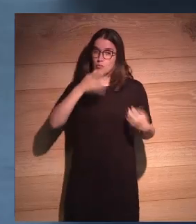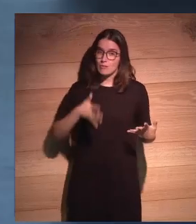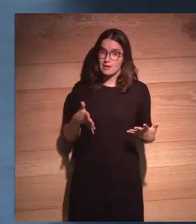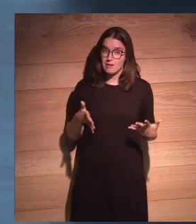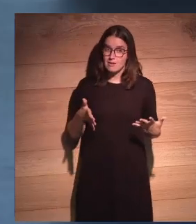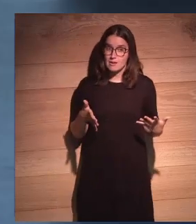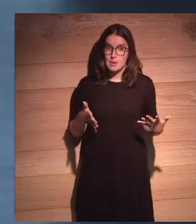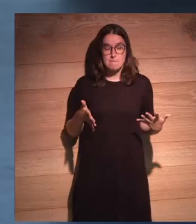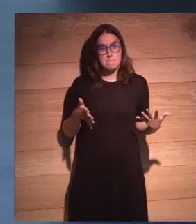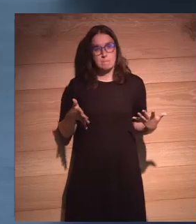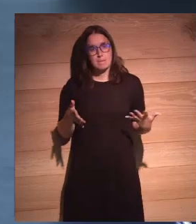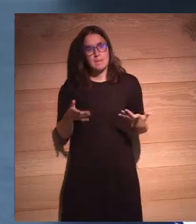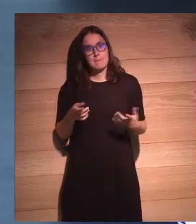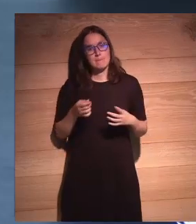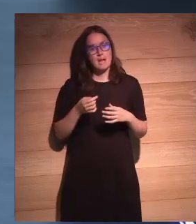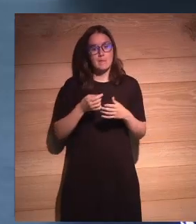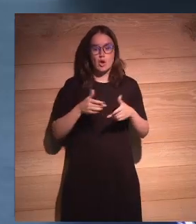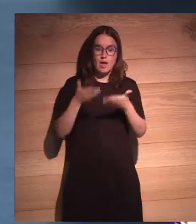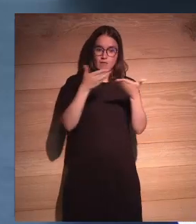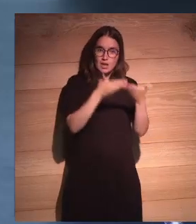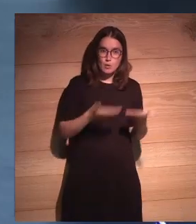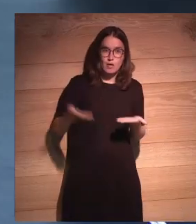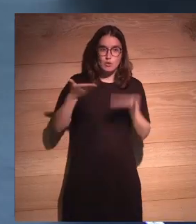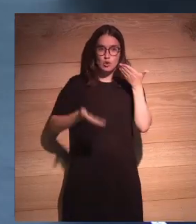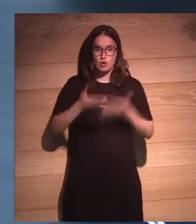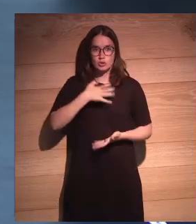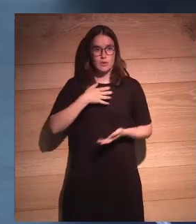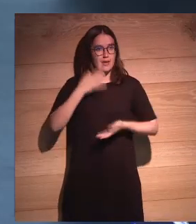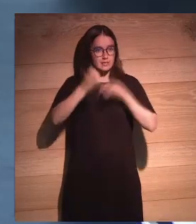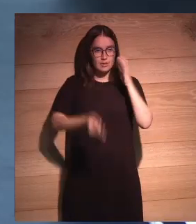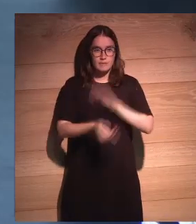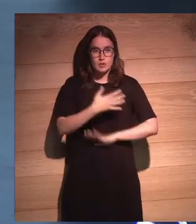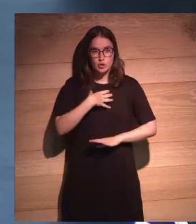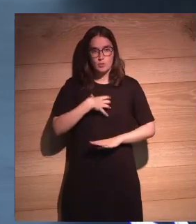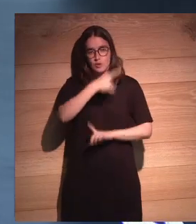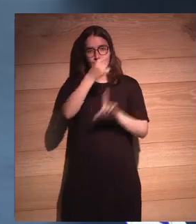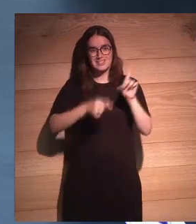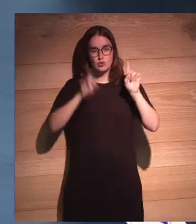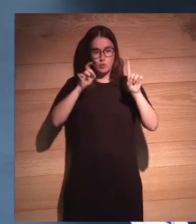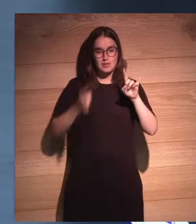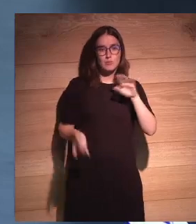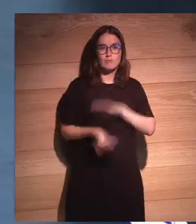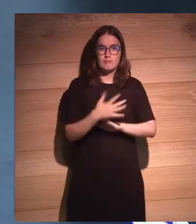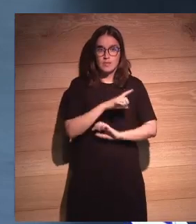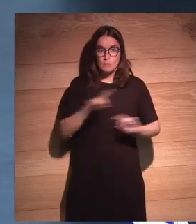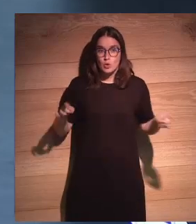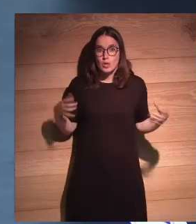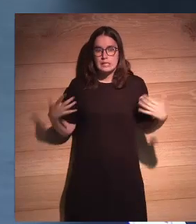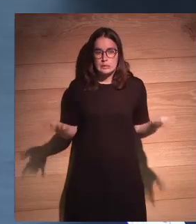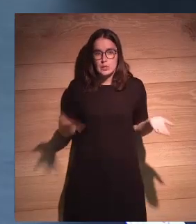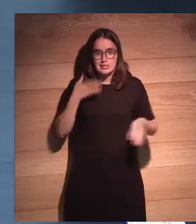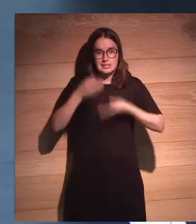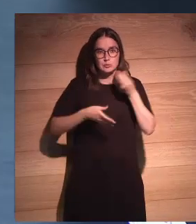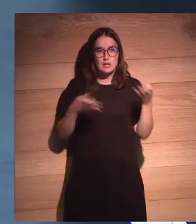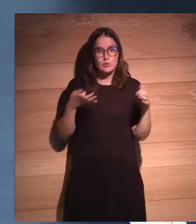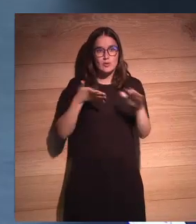es operativo. Ni permite evaluarlo, ni permite crear actividades, ni permite crear un diseño educativo, etcétera, etcétera. Entonces, lo que estamos